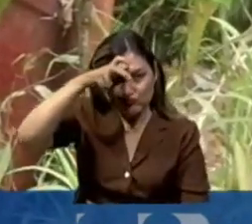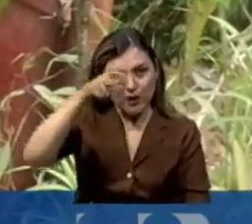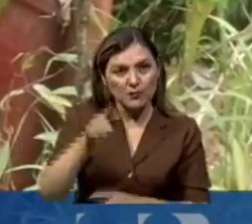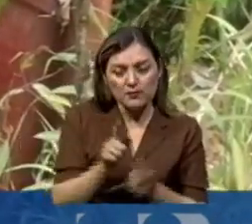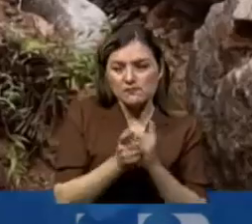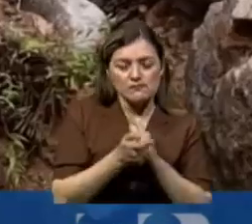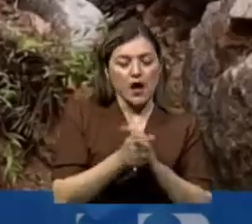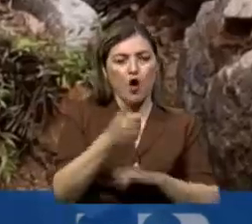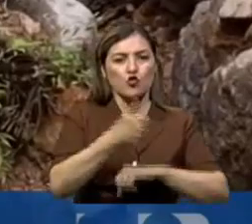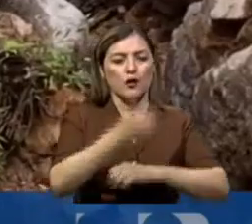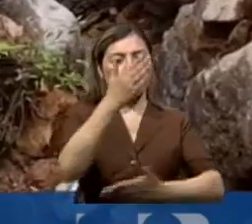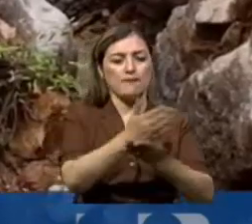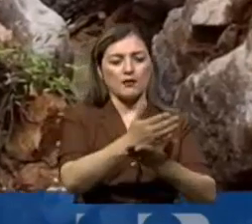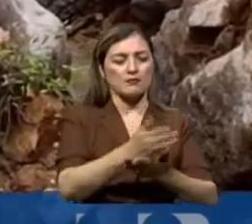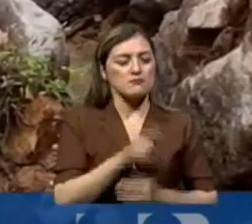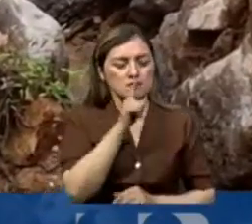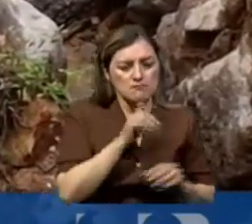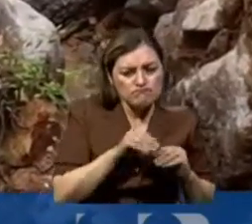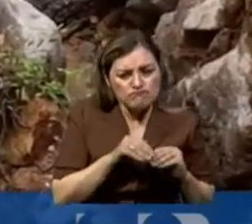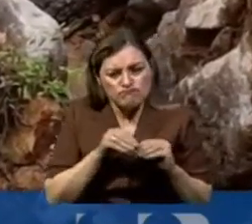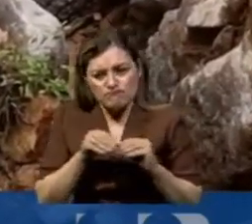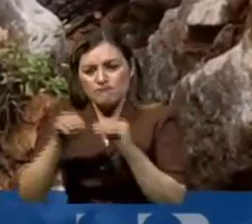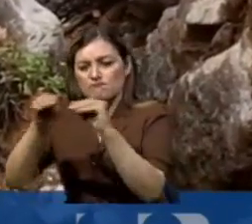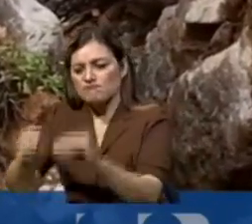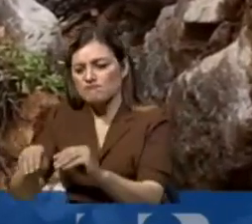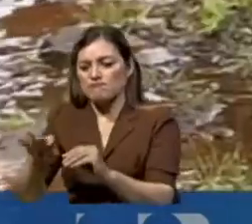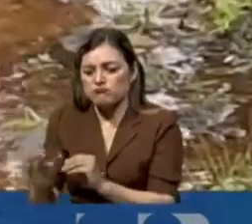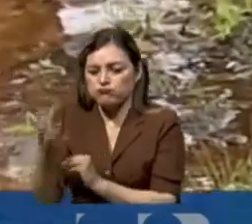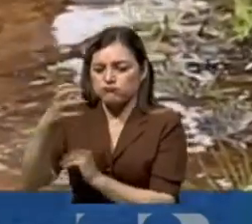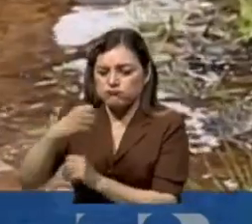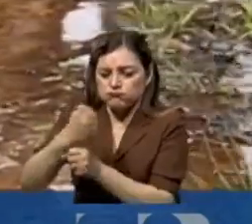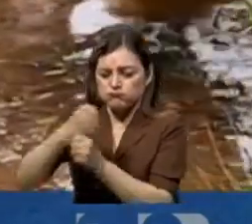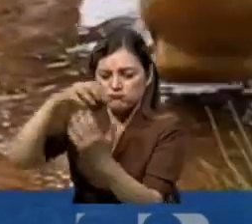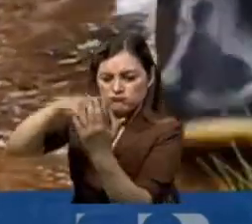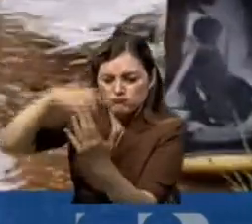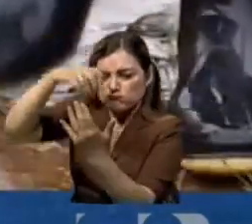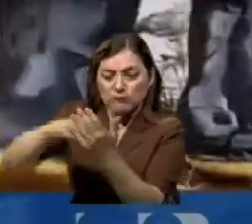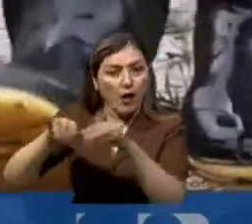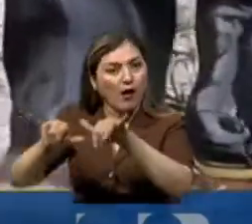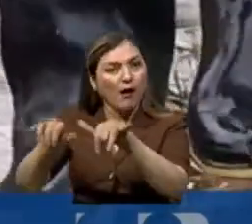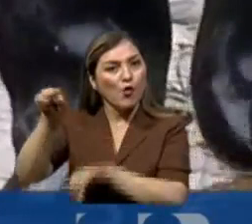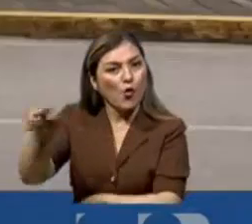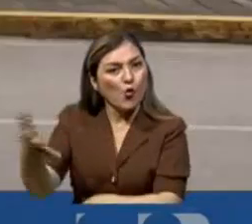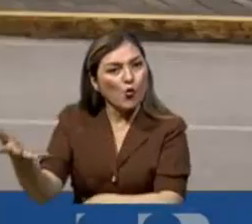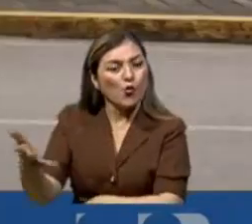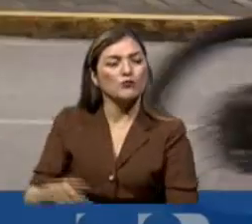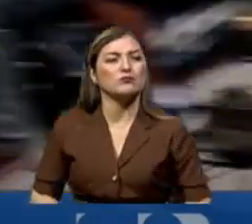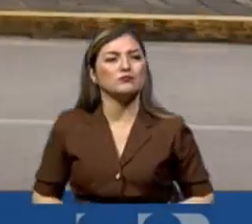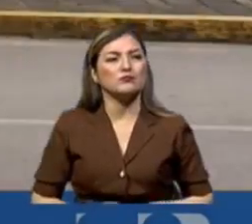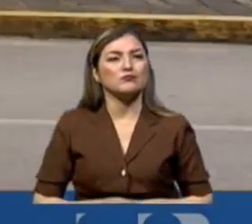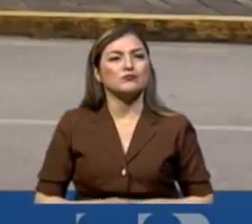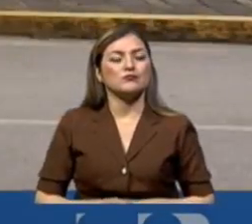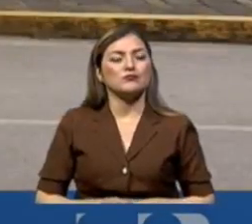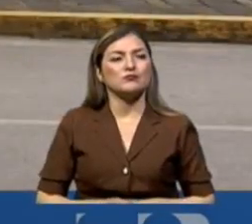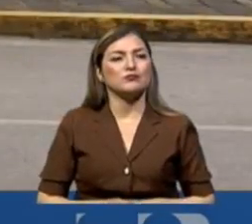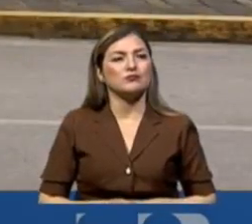ante las autoridades, sí presuntamente más amenazantes para quienes se oponen a esta actividad de moda en esta parte de la